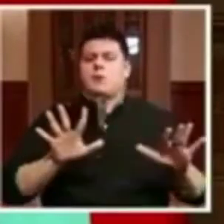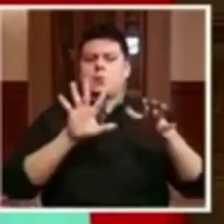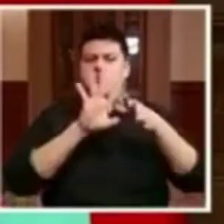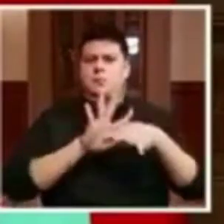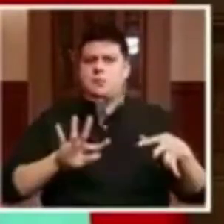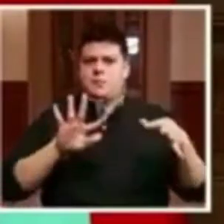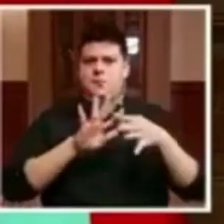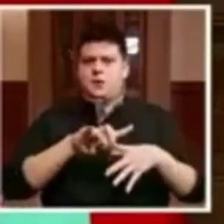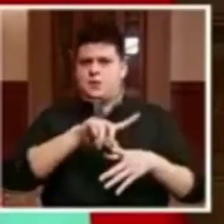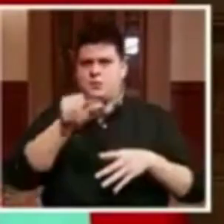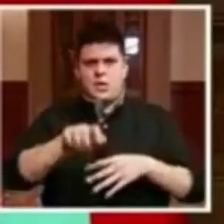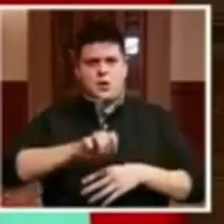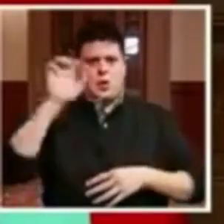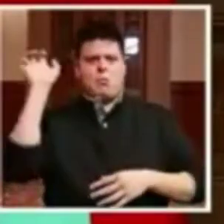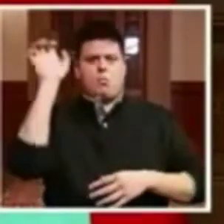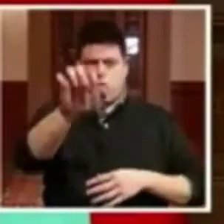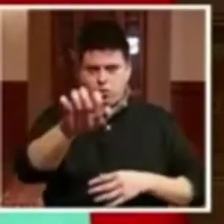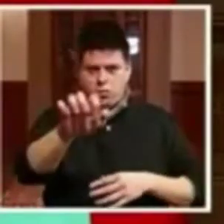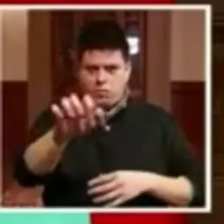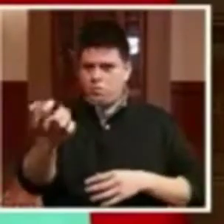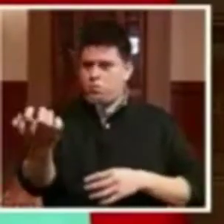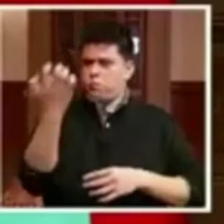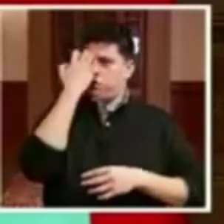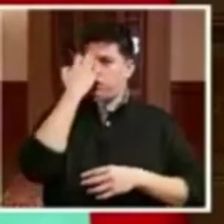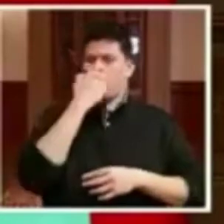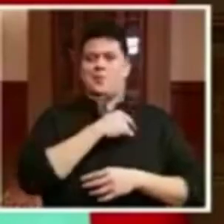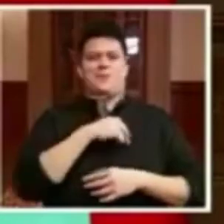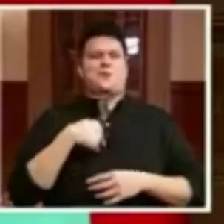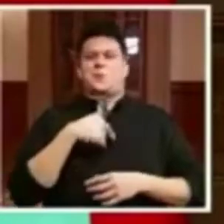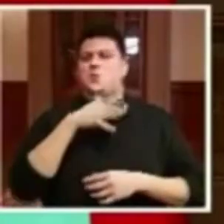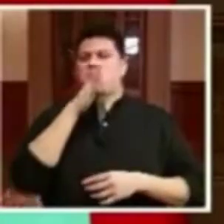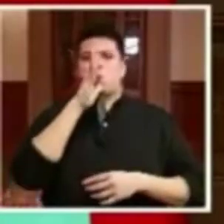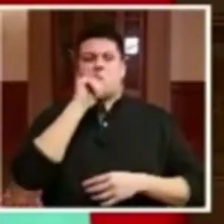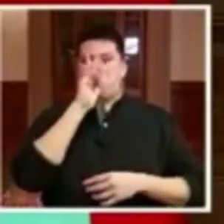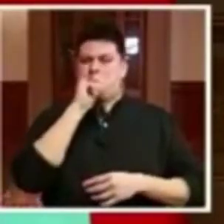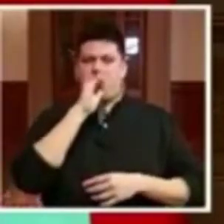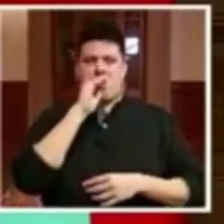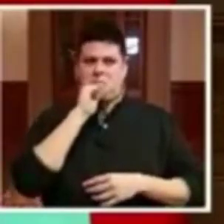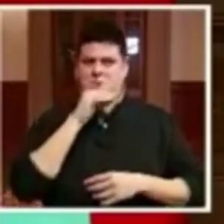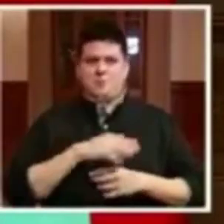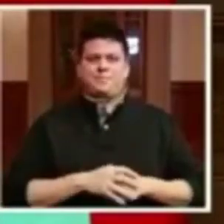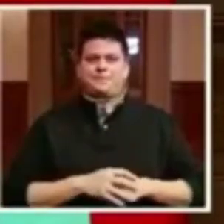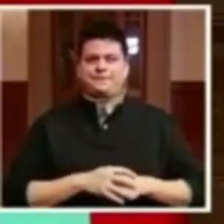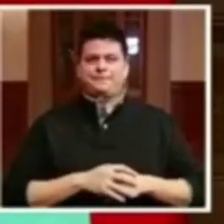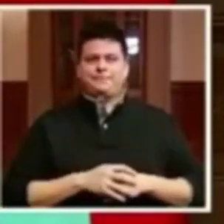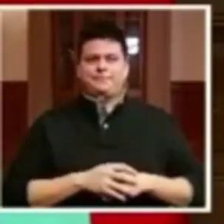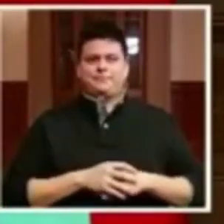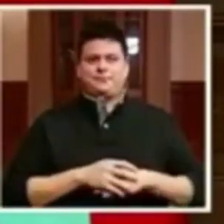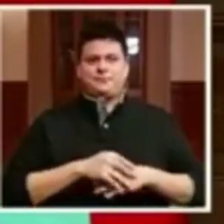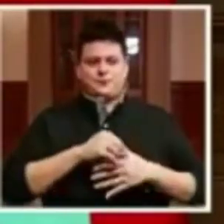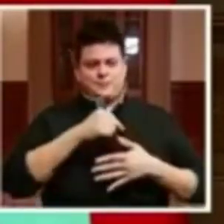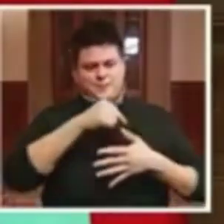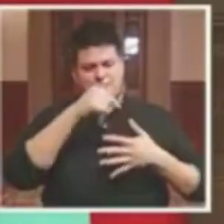mil 419 muertes desde el inicio de la contingencia sanitaria en el estado